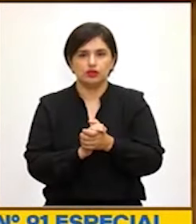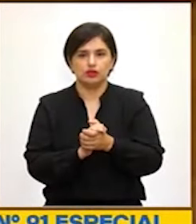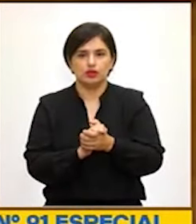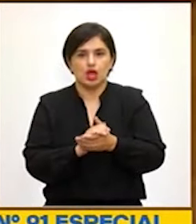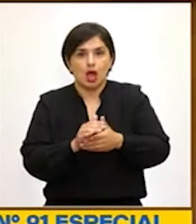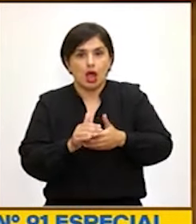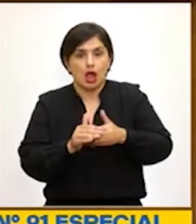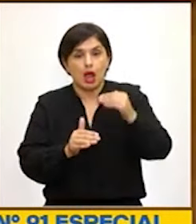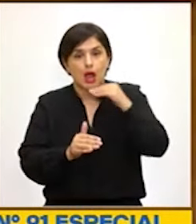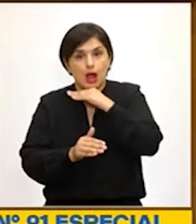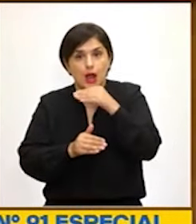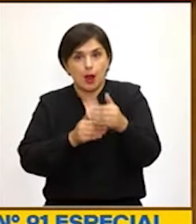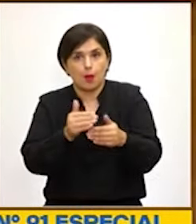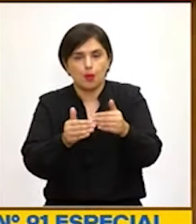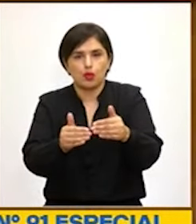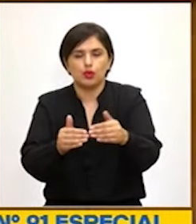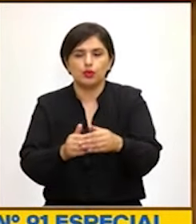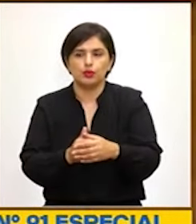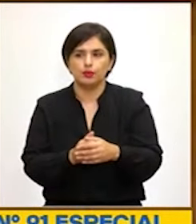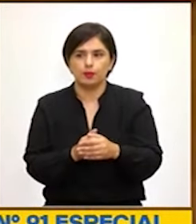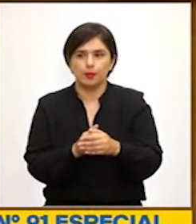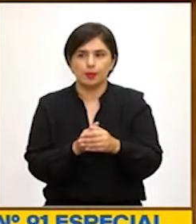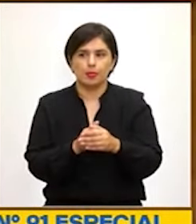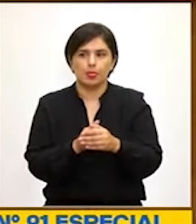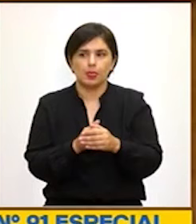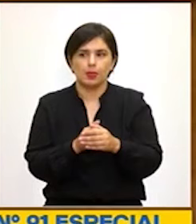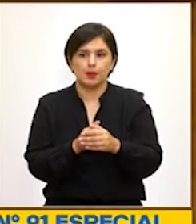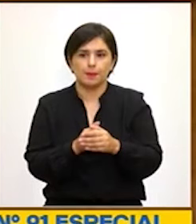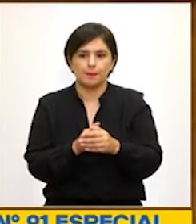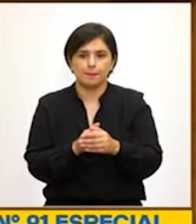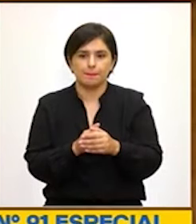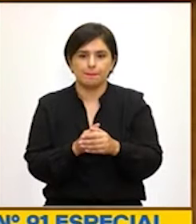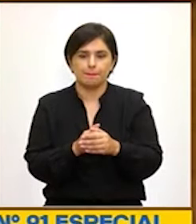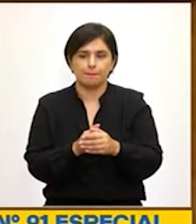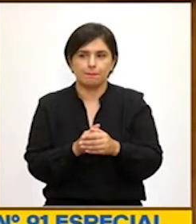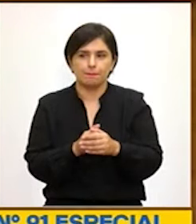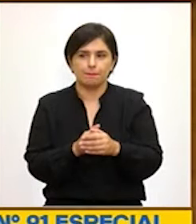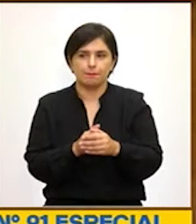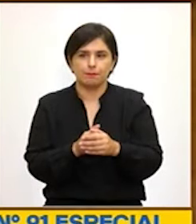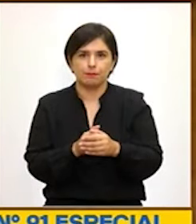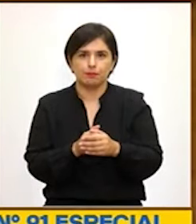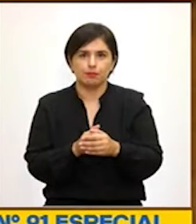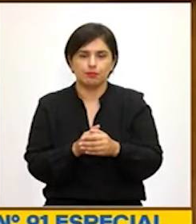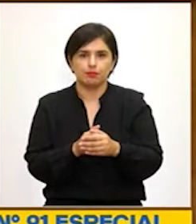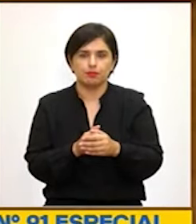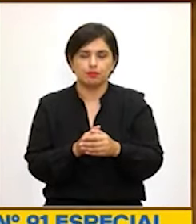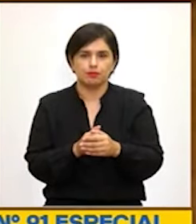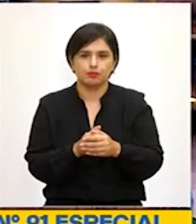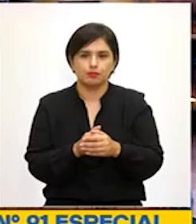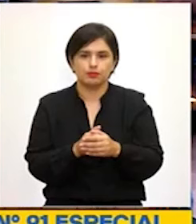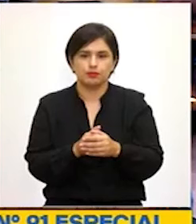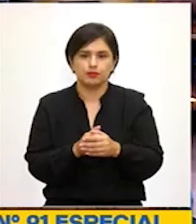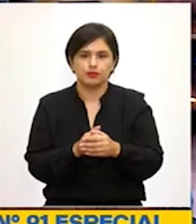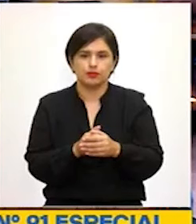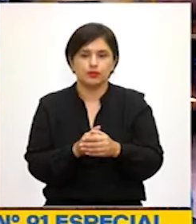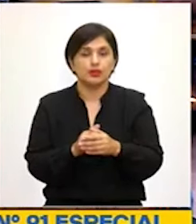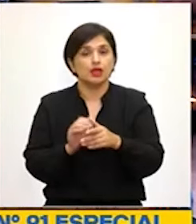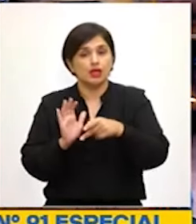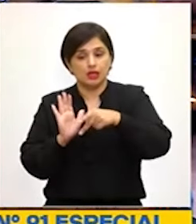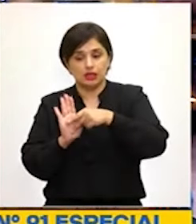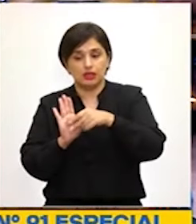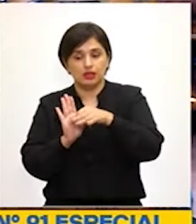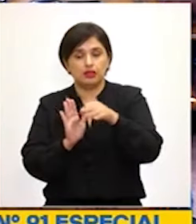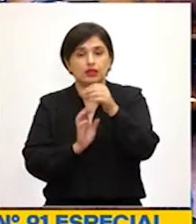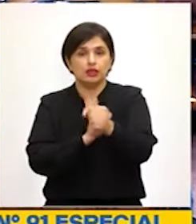cuando en otras políticas alguien le quiso sacar los patines aquí si no le ponemos verdaderos patines a esta iniciativa dic las normas que el año